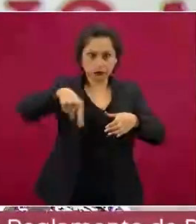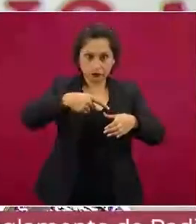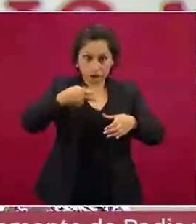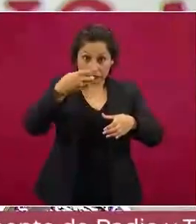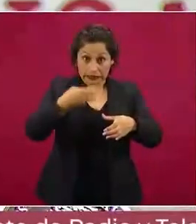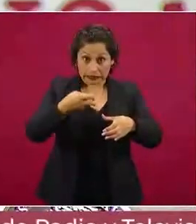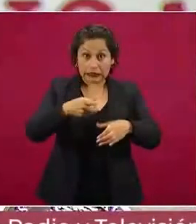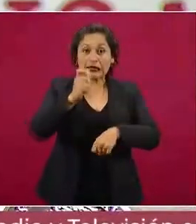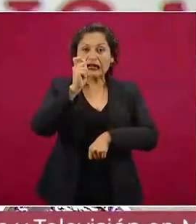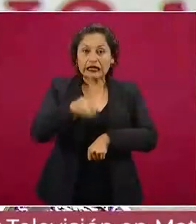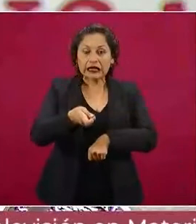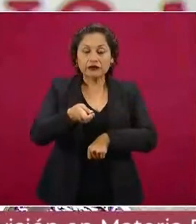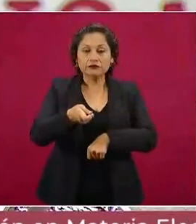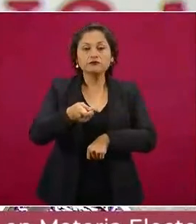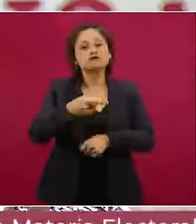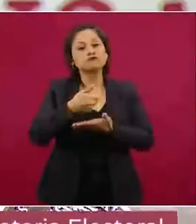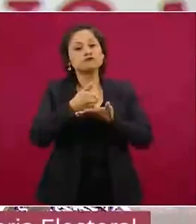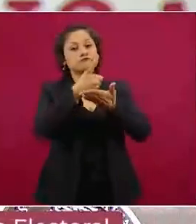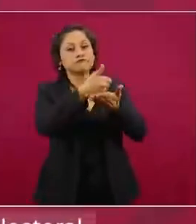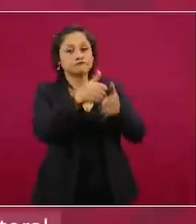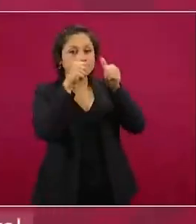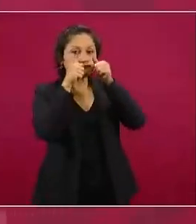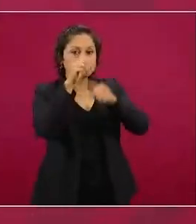de interés público,